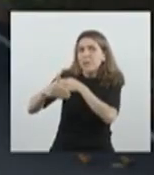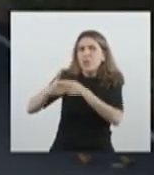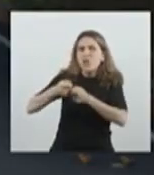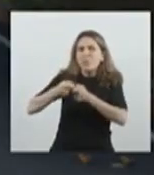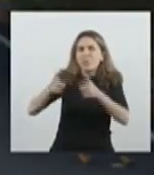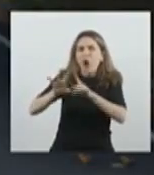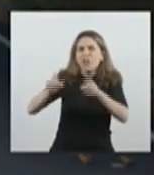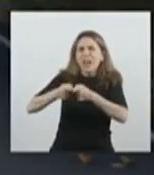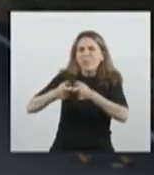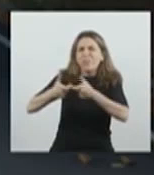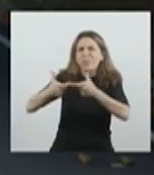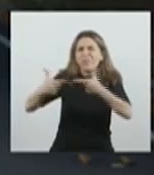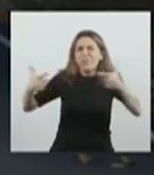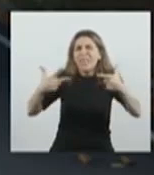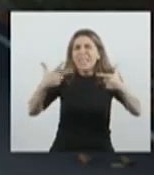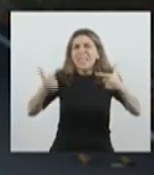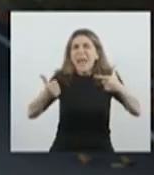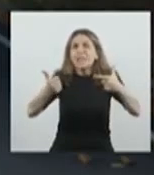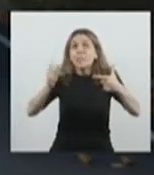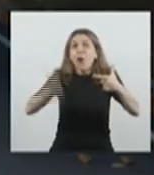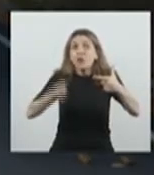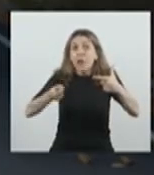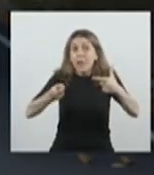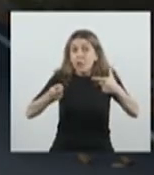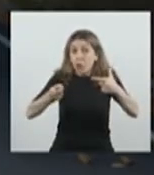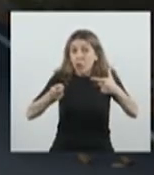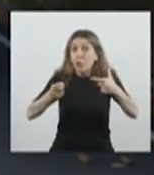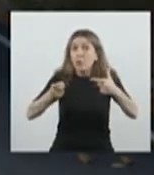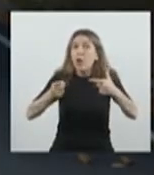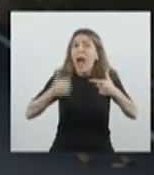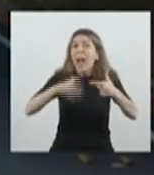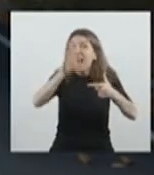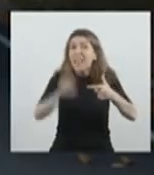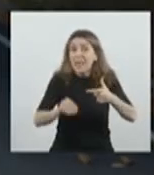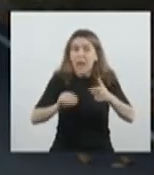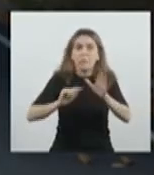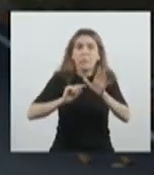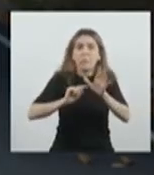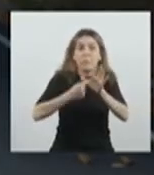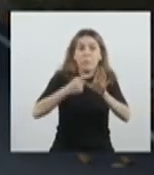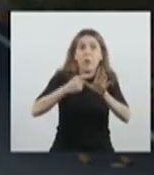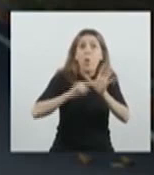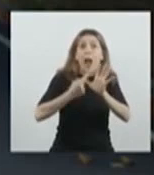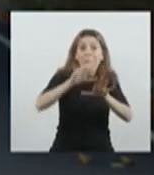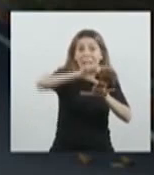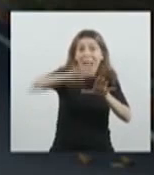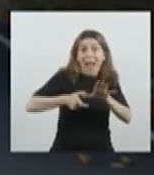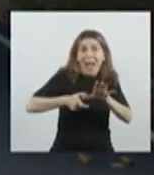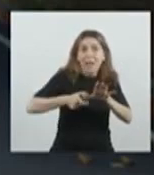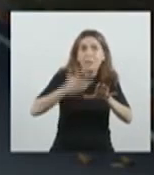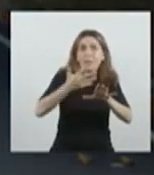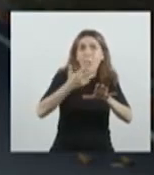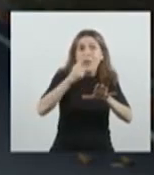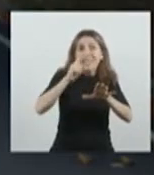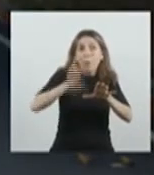global es el de los Estados Unidos con un 7%, pero hay otros países también que no tenían inflación y pasaron a tener un 1 o un